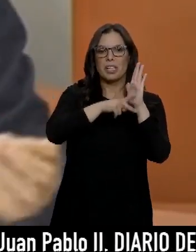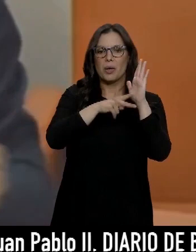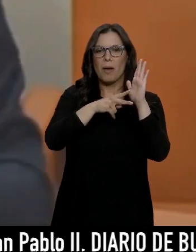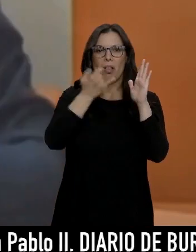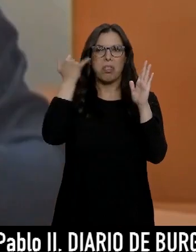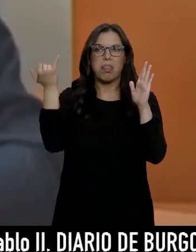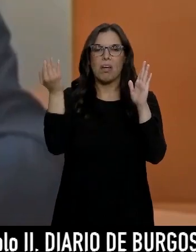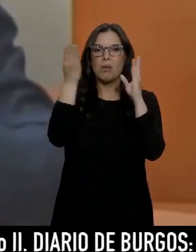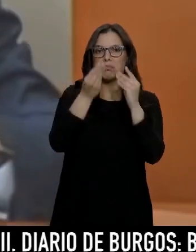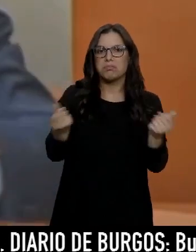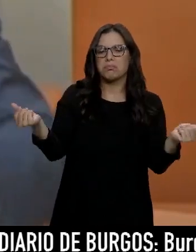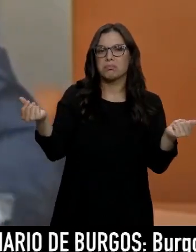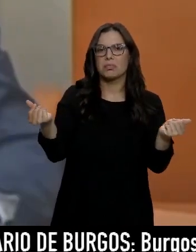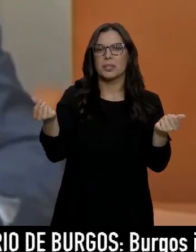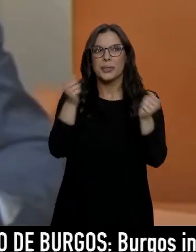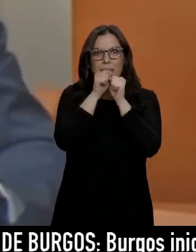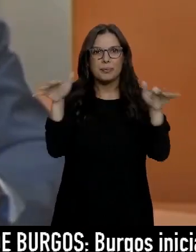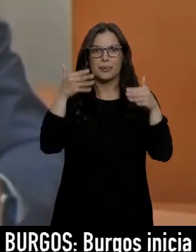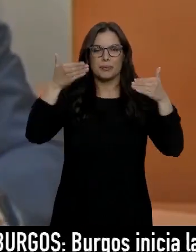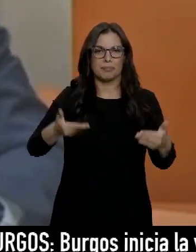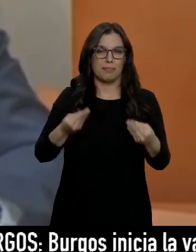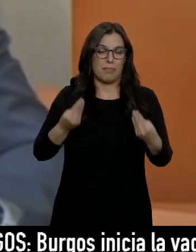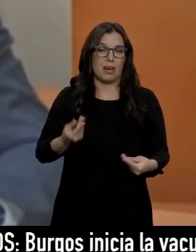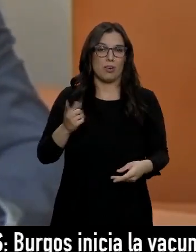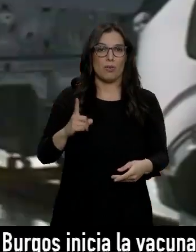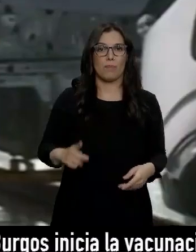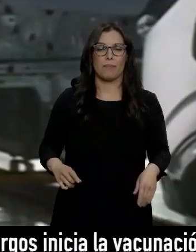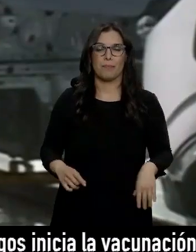sin realmente una difusión suficiente.